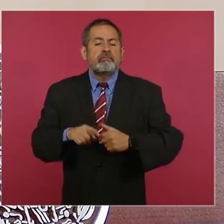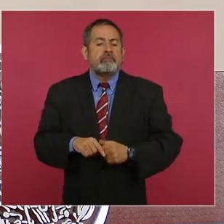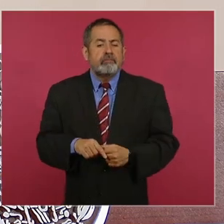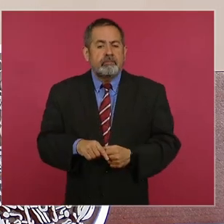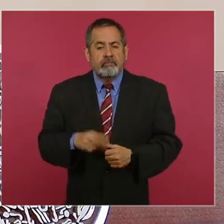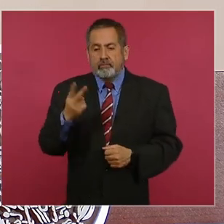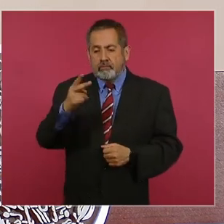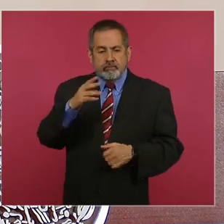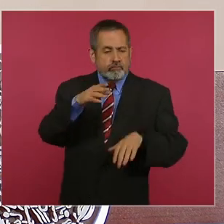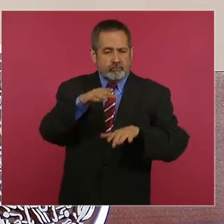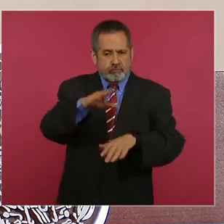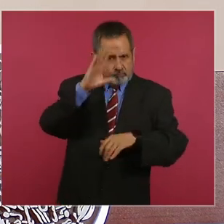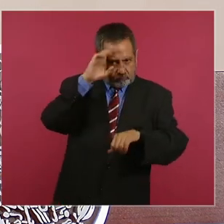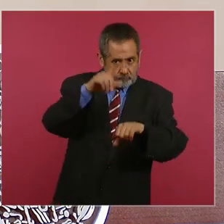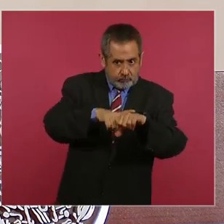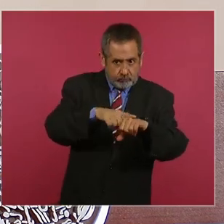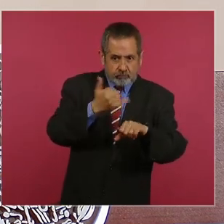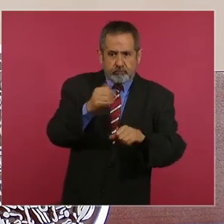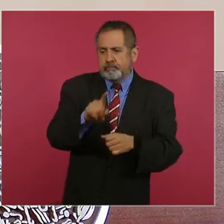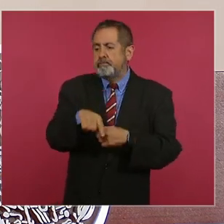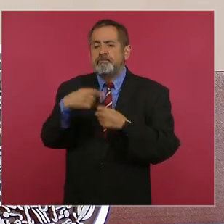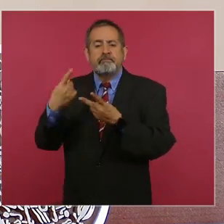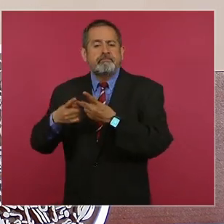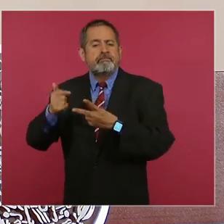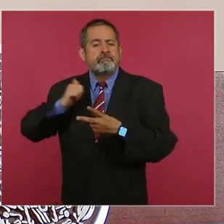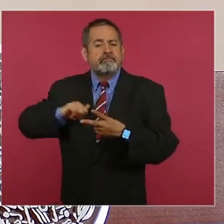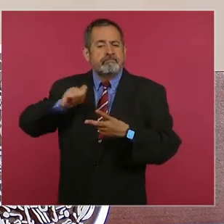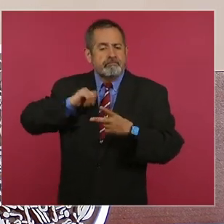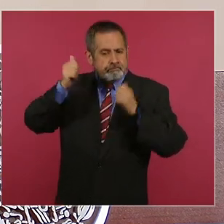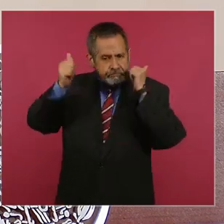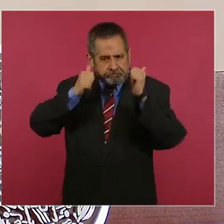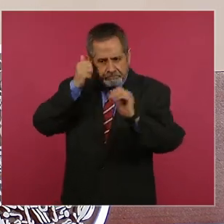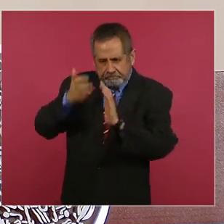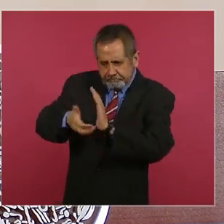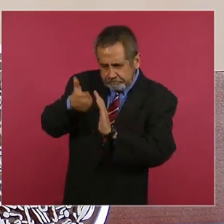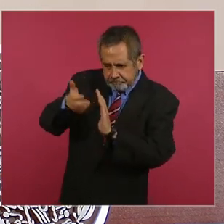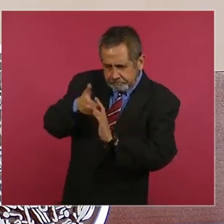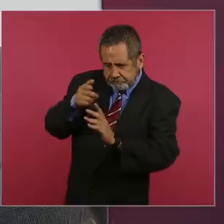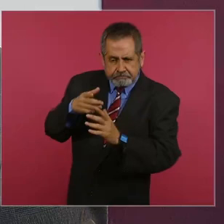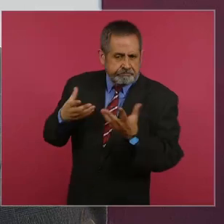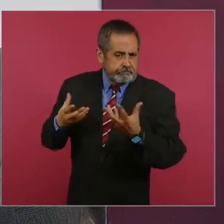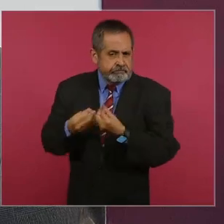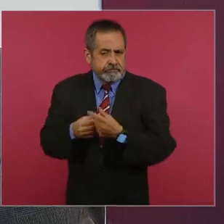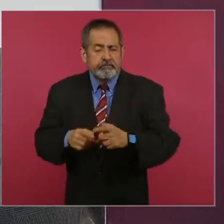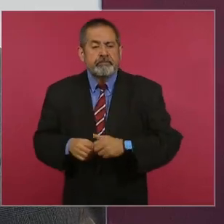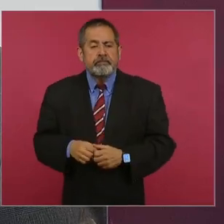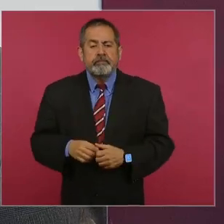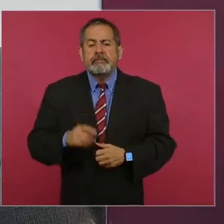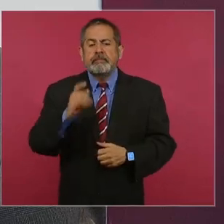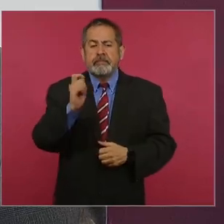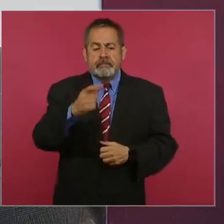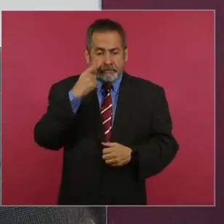arqueológica de la mano del proyecto Tren Maya. Una de ellas es el trabajo de salvamento